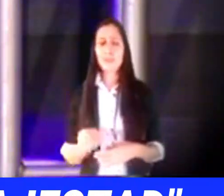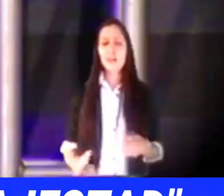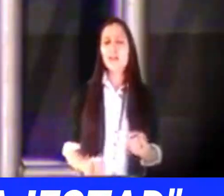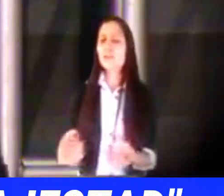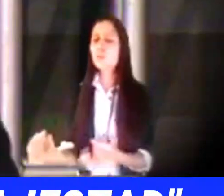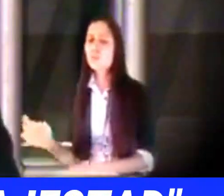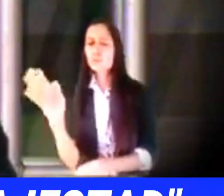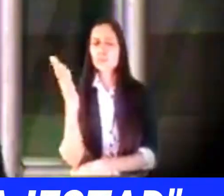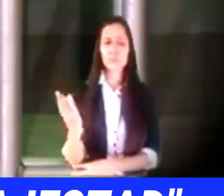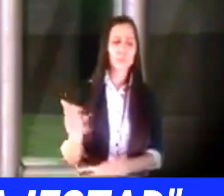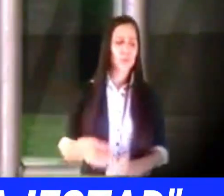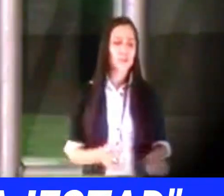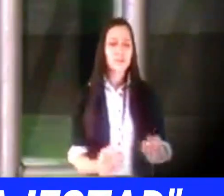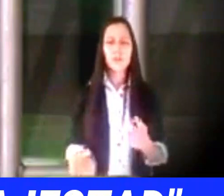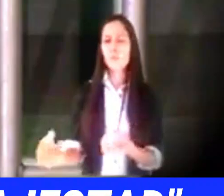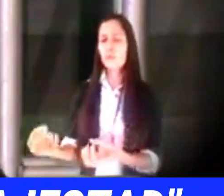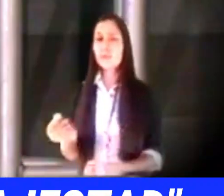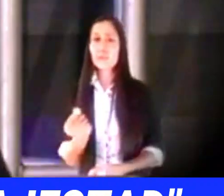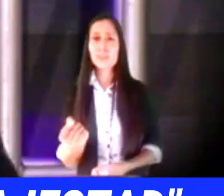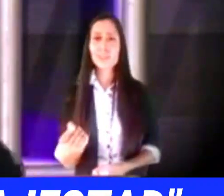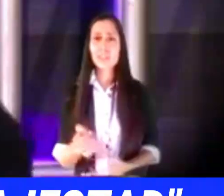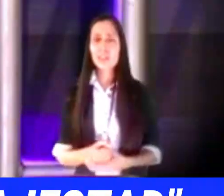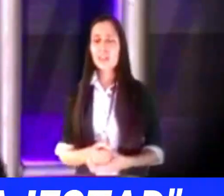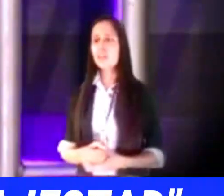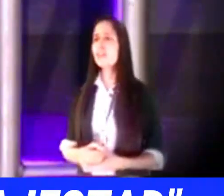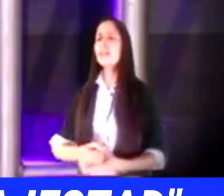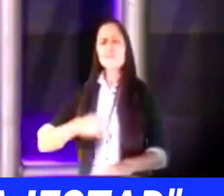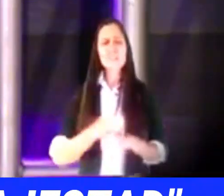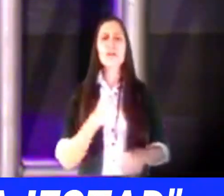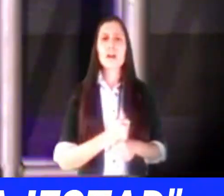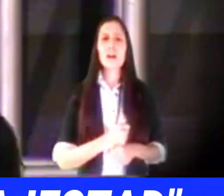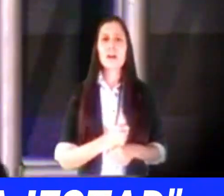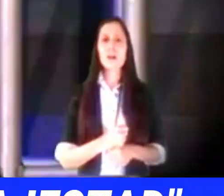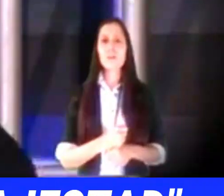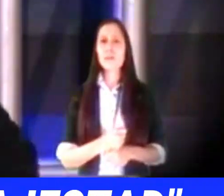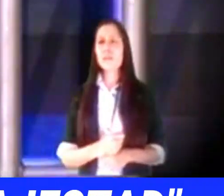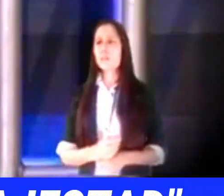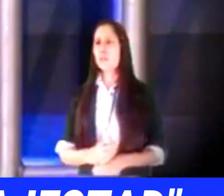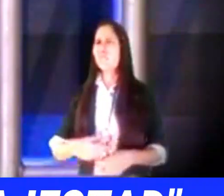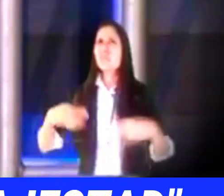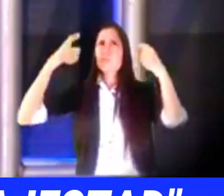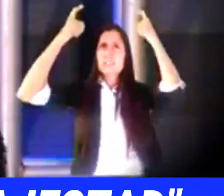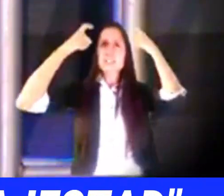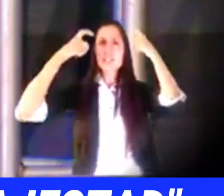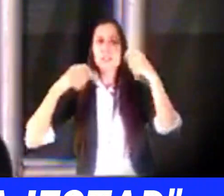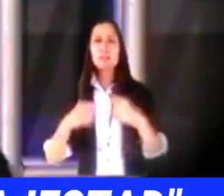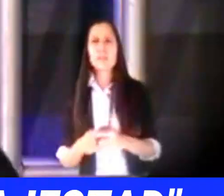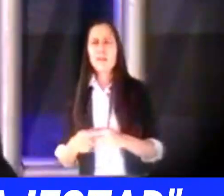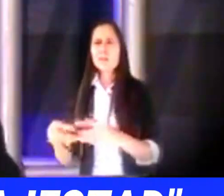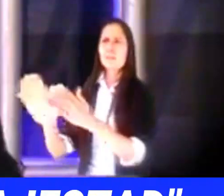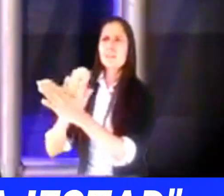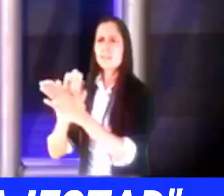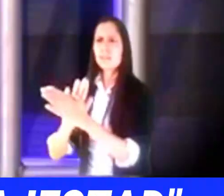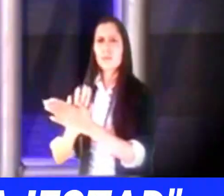no aceptó el negocio. Aunque el rey le propuso cambio, aunque el rey le propuso un negocio